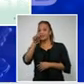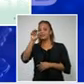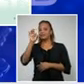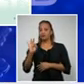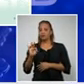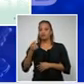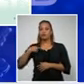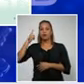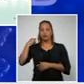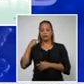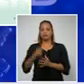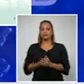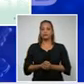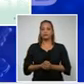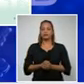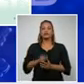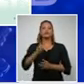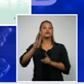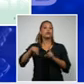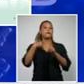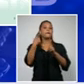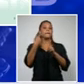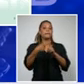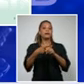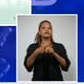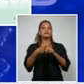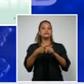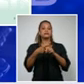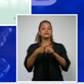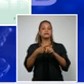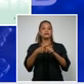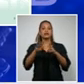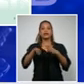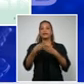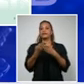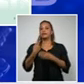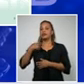ayer, 2 más que el día anterior.